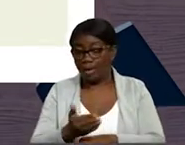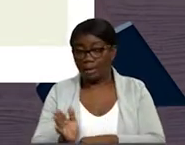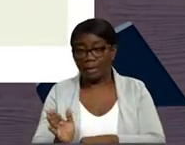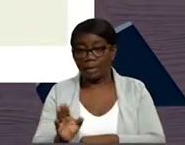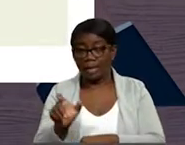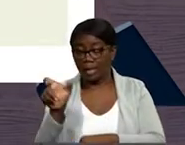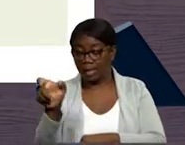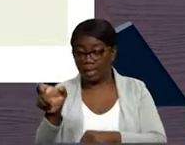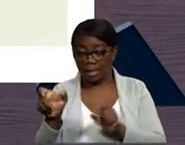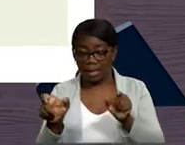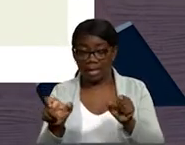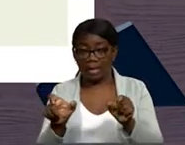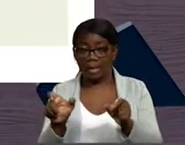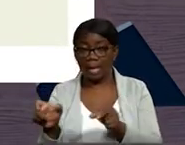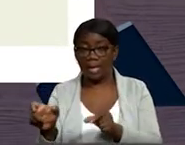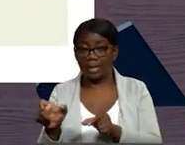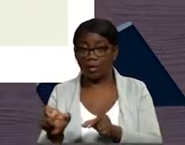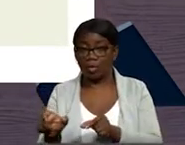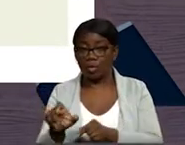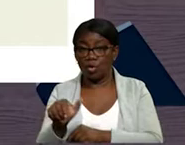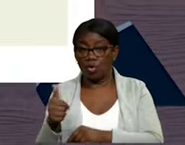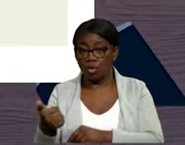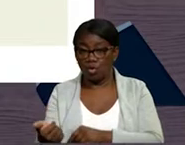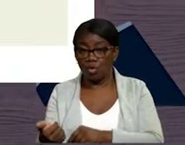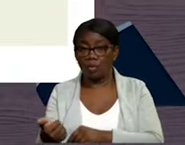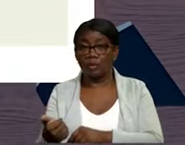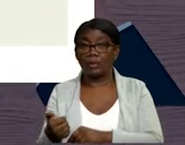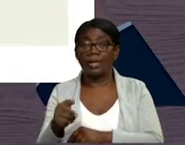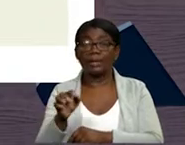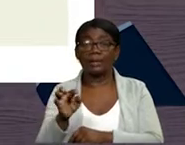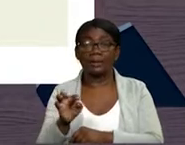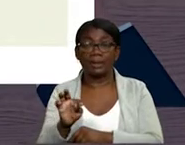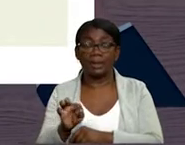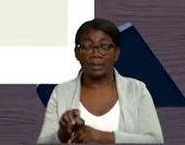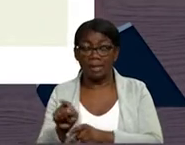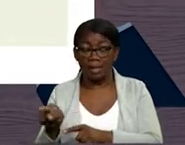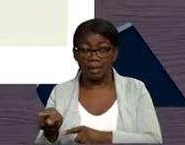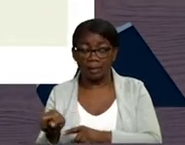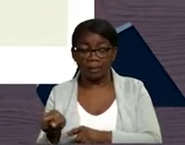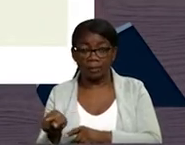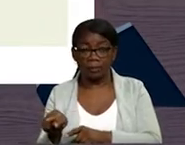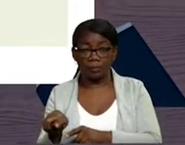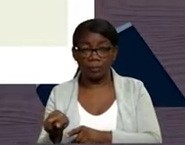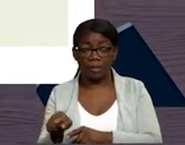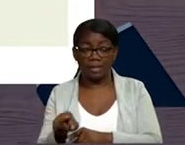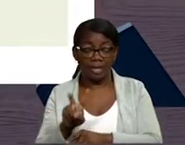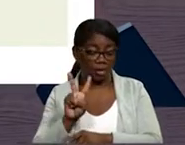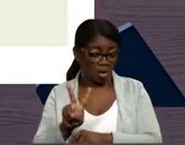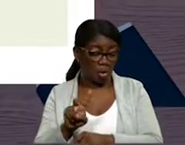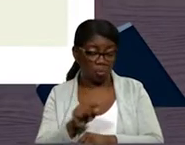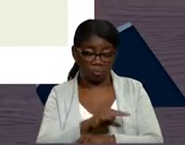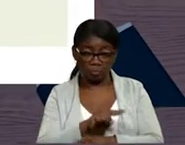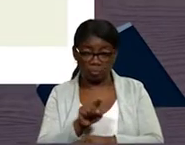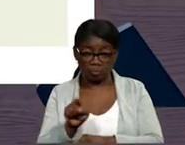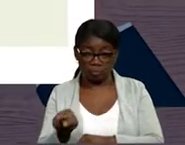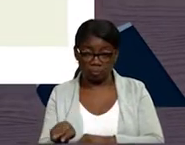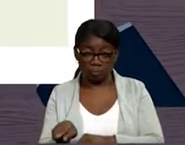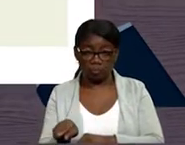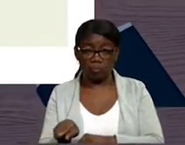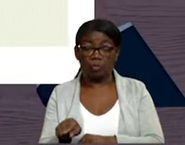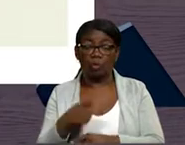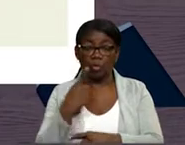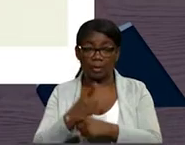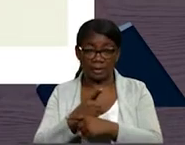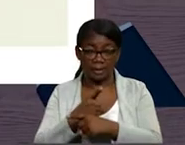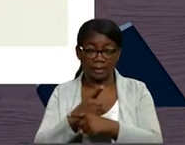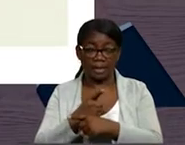terminales, emisor y colector, y nos mide baja resistencia, entonces ese transistor está funcionando de manera